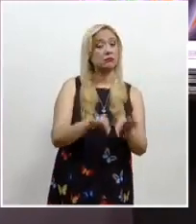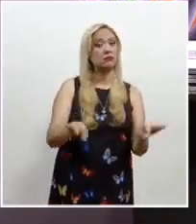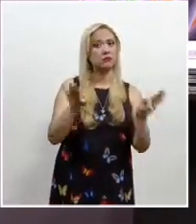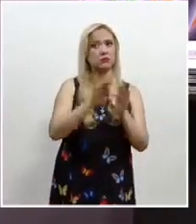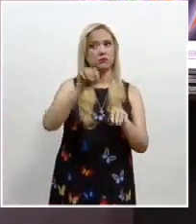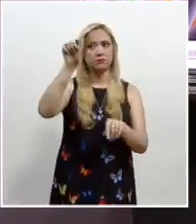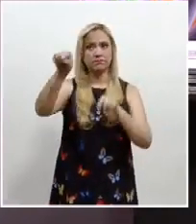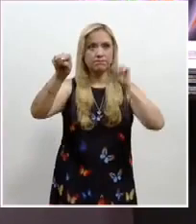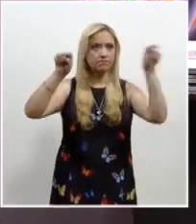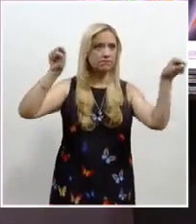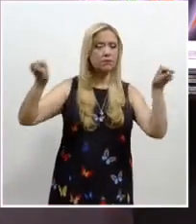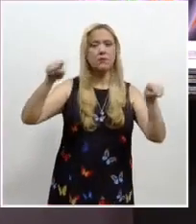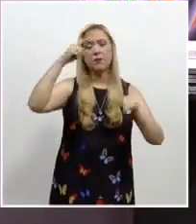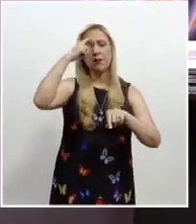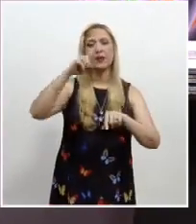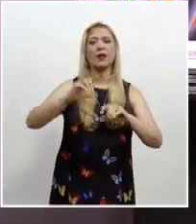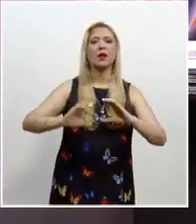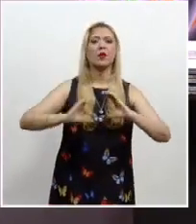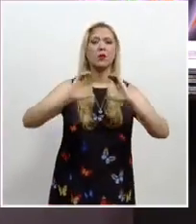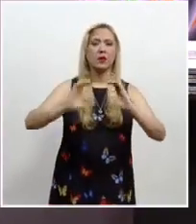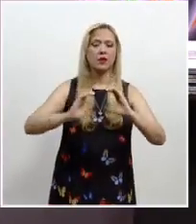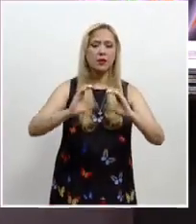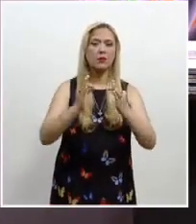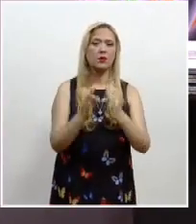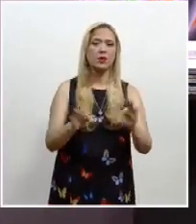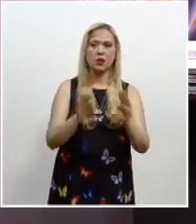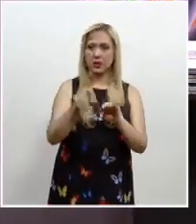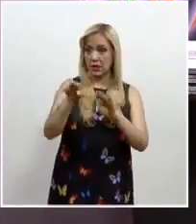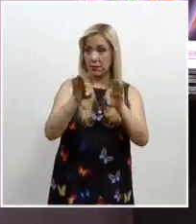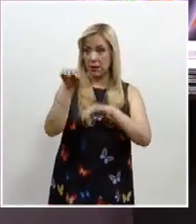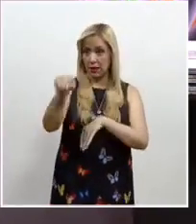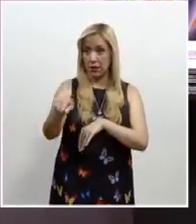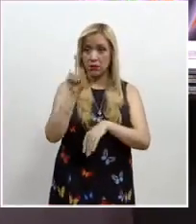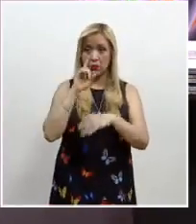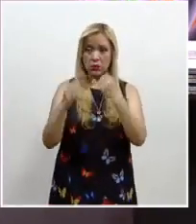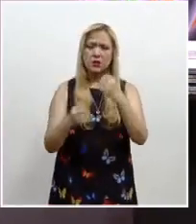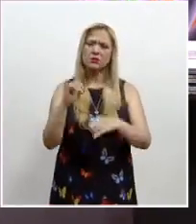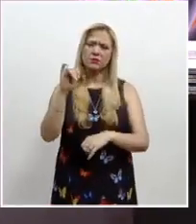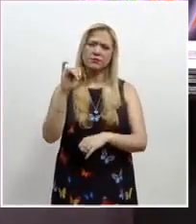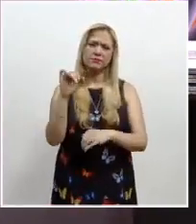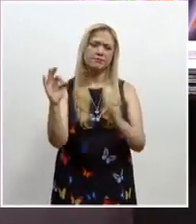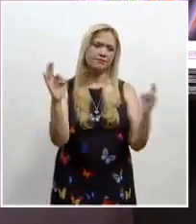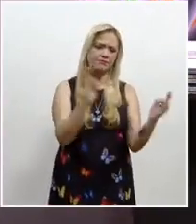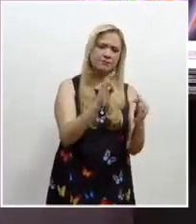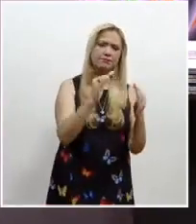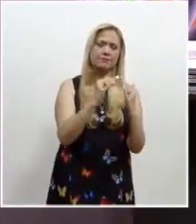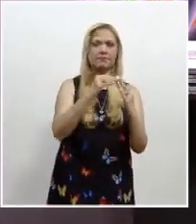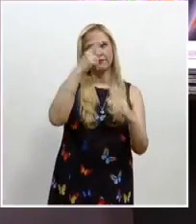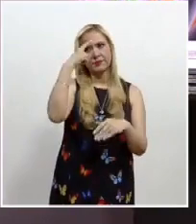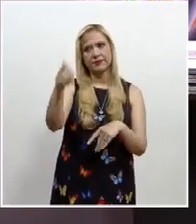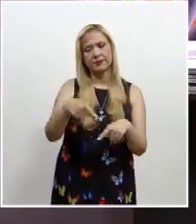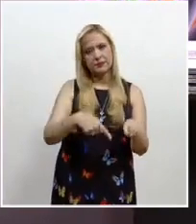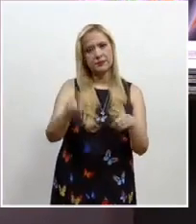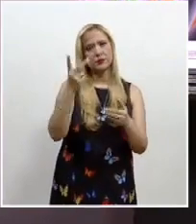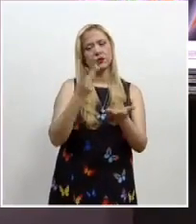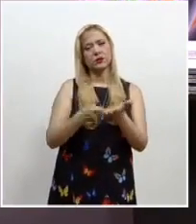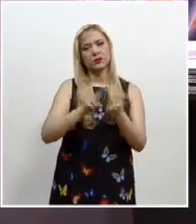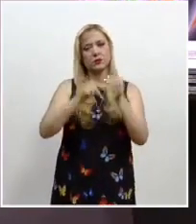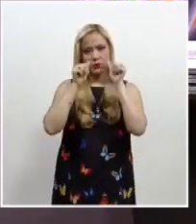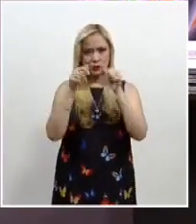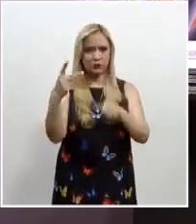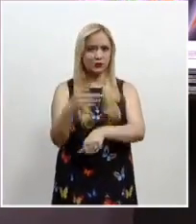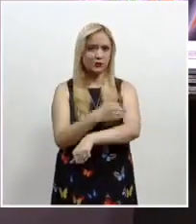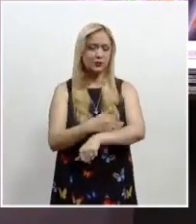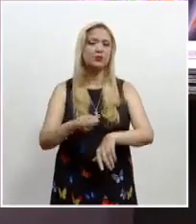priorizando las labores de cuidado, y especialmente yo que quiero hacerle saber al público que todos en algún momento hemos